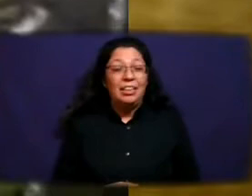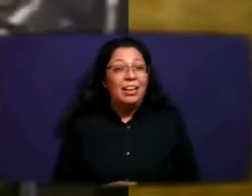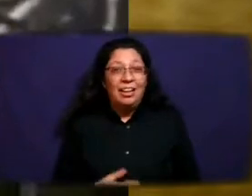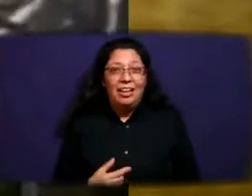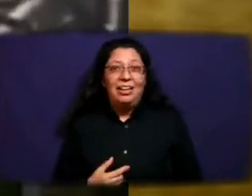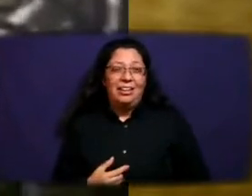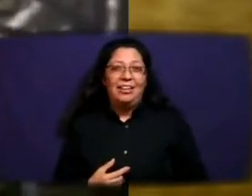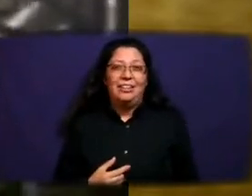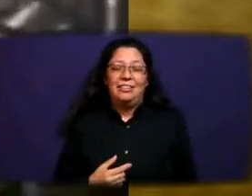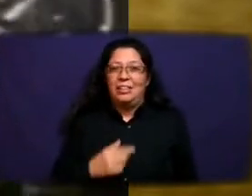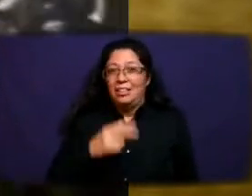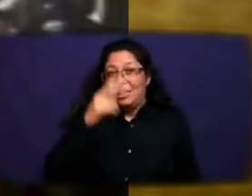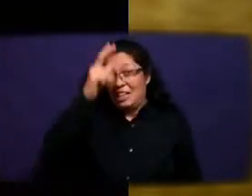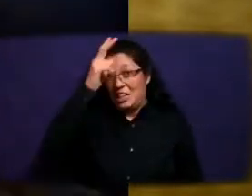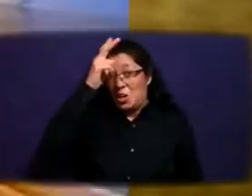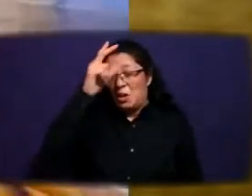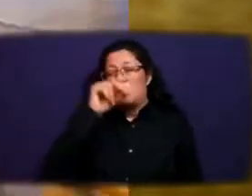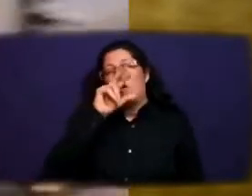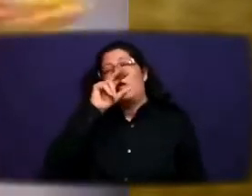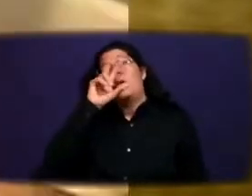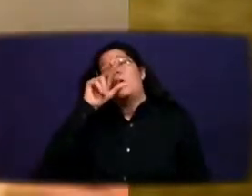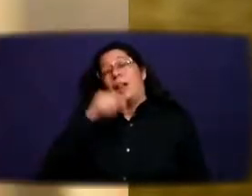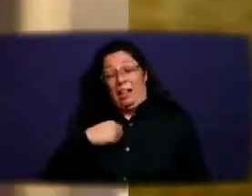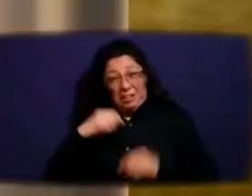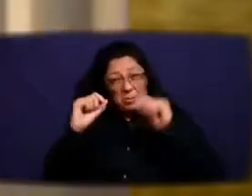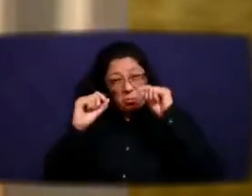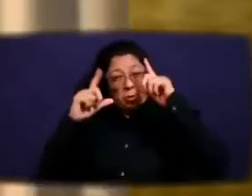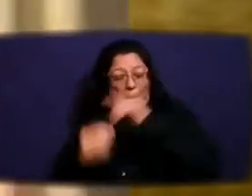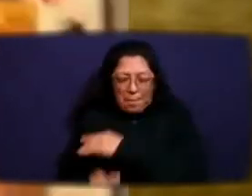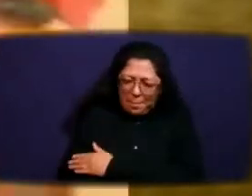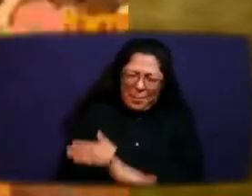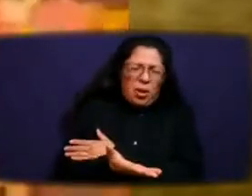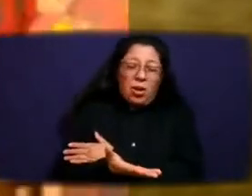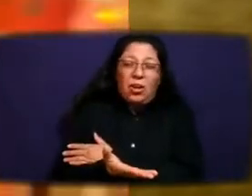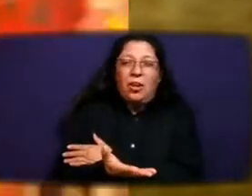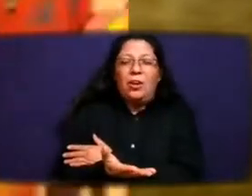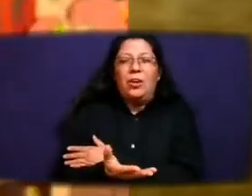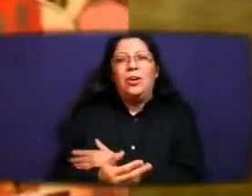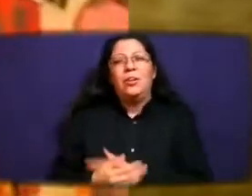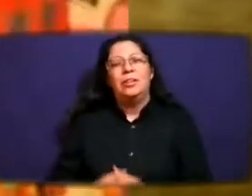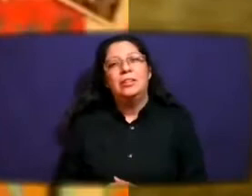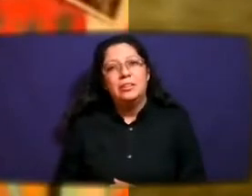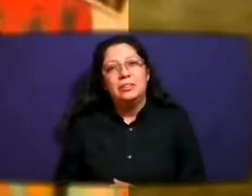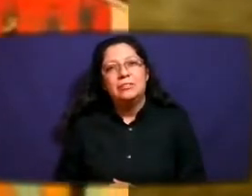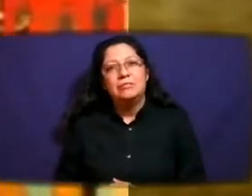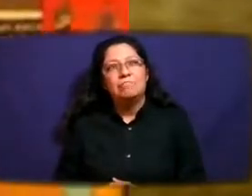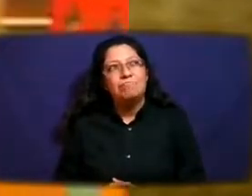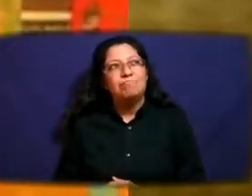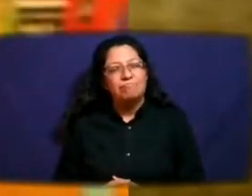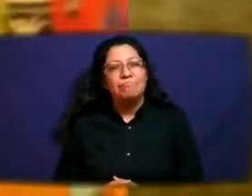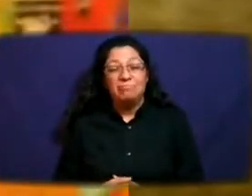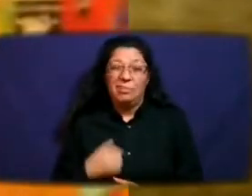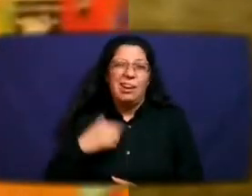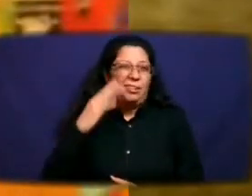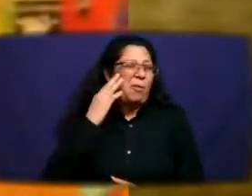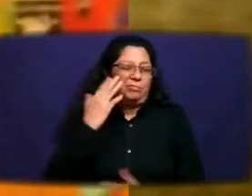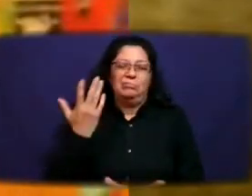al sonido del kikiriki de los gallos por la mañana. Todo suena un poco loco,